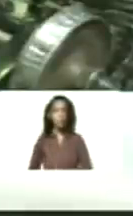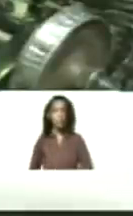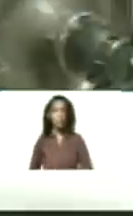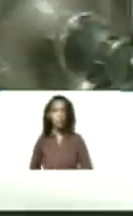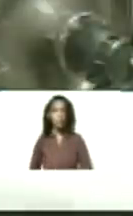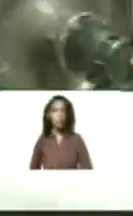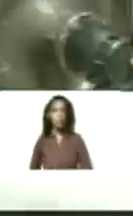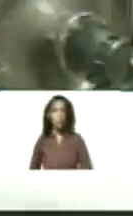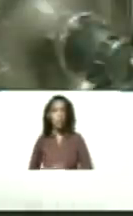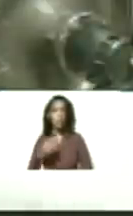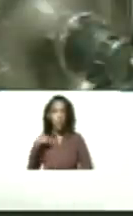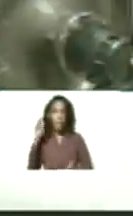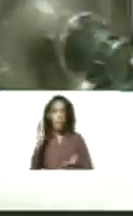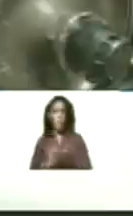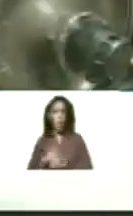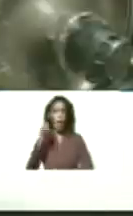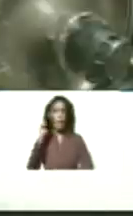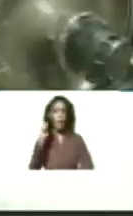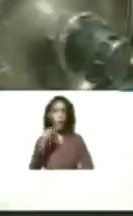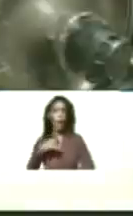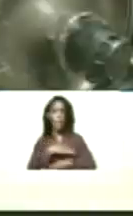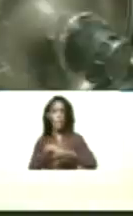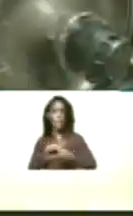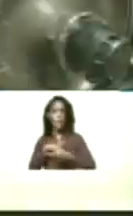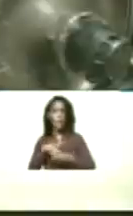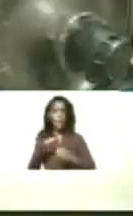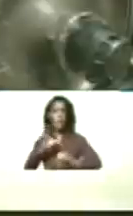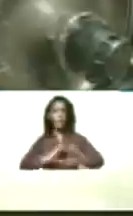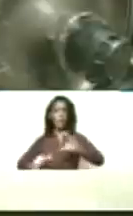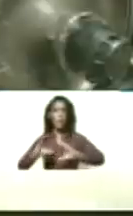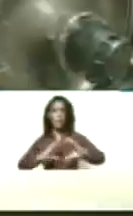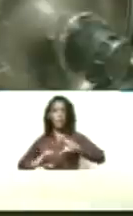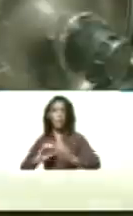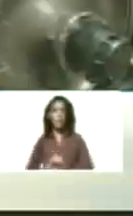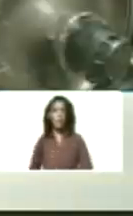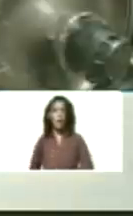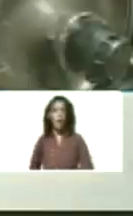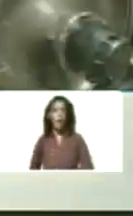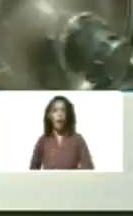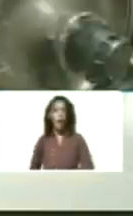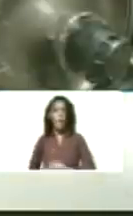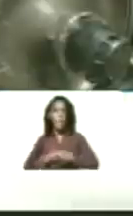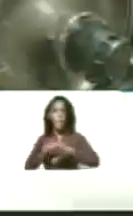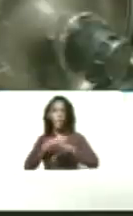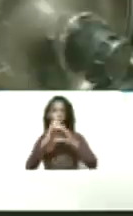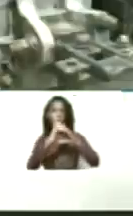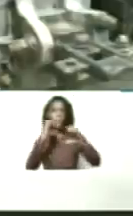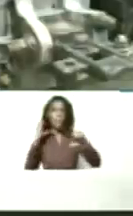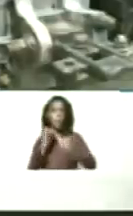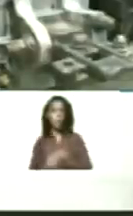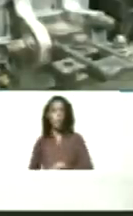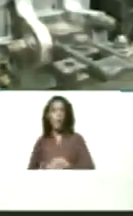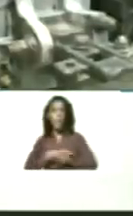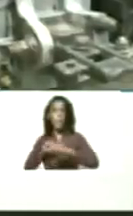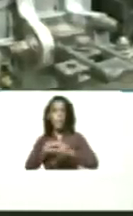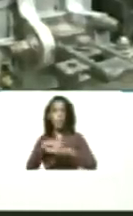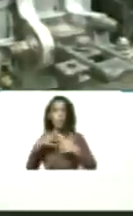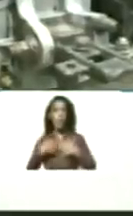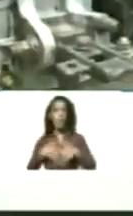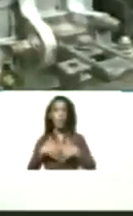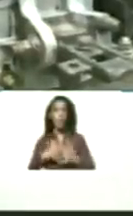Yo le pongo una tarea a la ministra de Ciencia, al ministro de Transporte y al ministro de